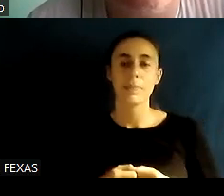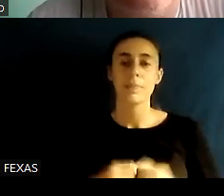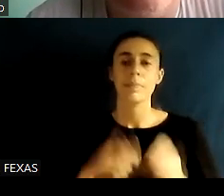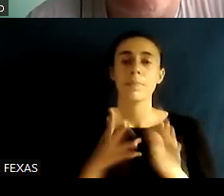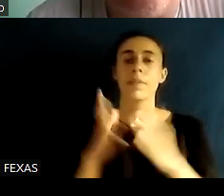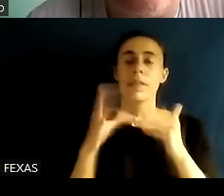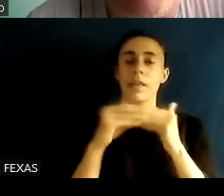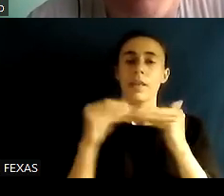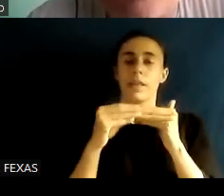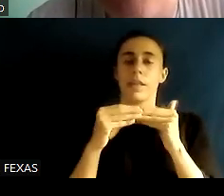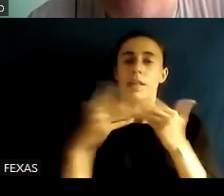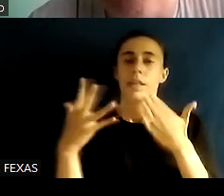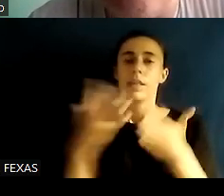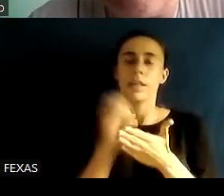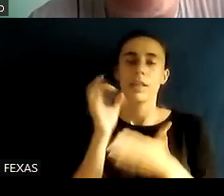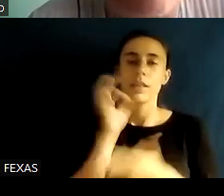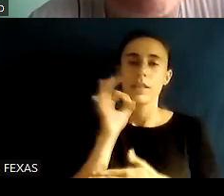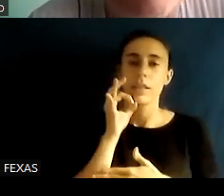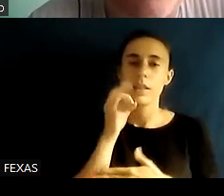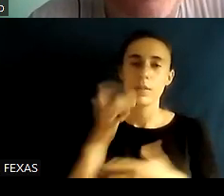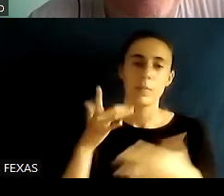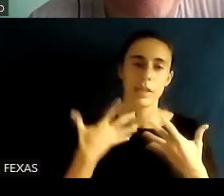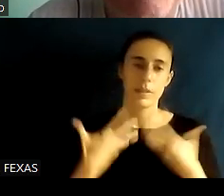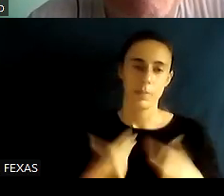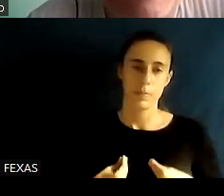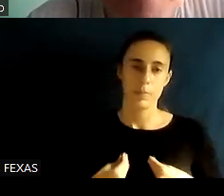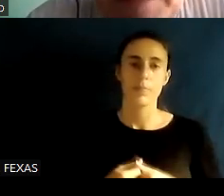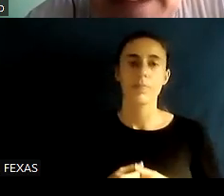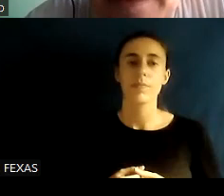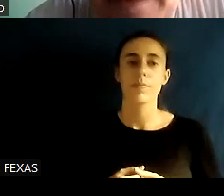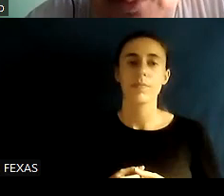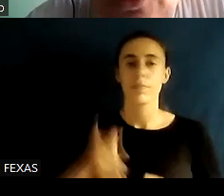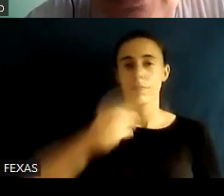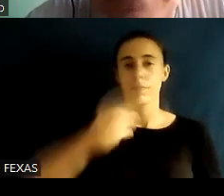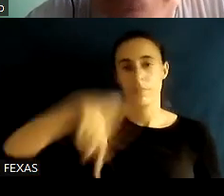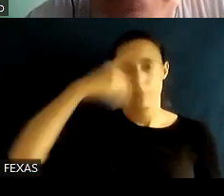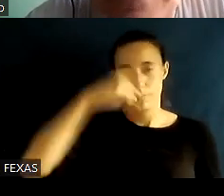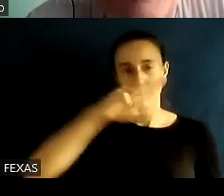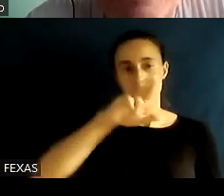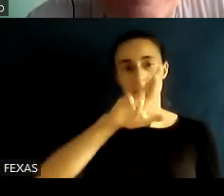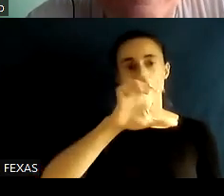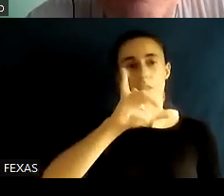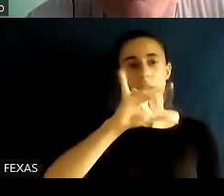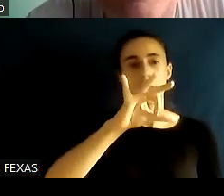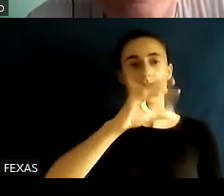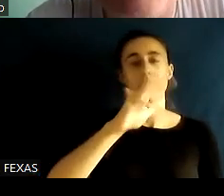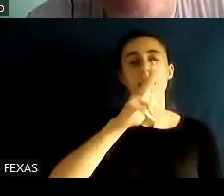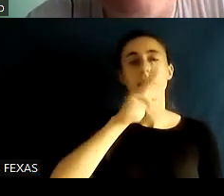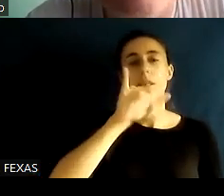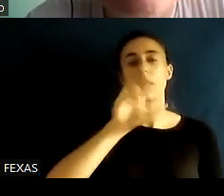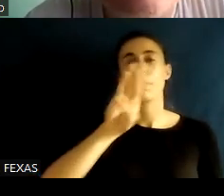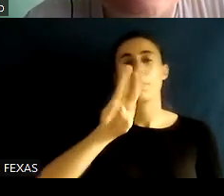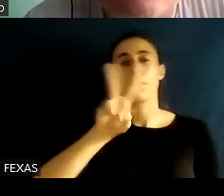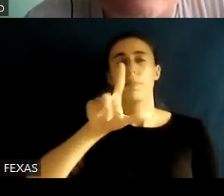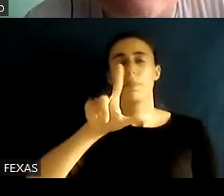con síndrome depresivo o con trastorno adaptativo. Sabéis que el Reishi Plus lo tenemos disponibles en